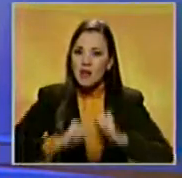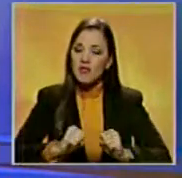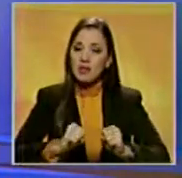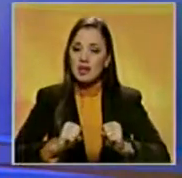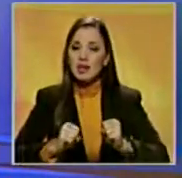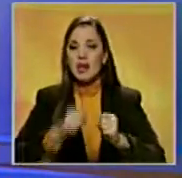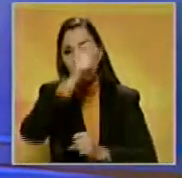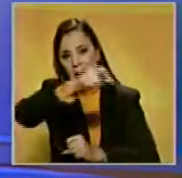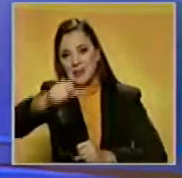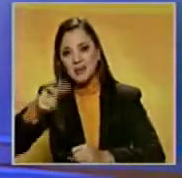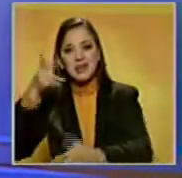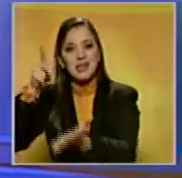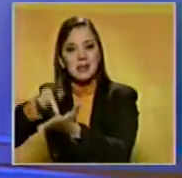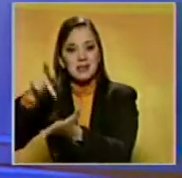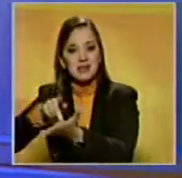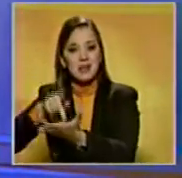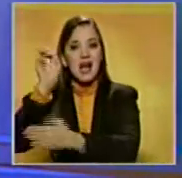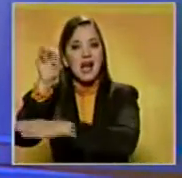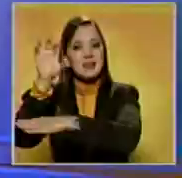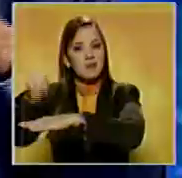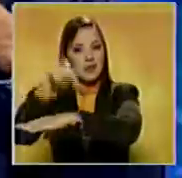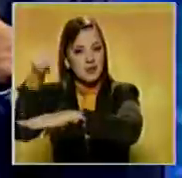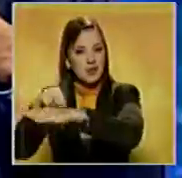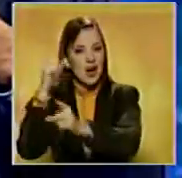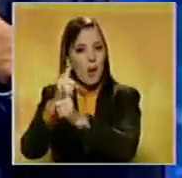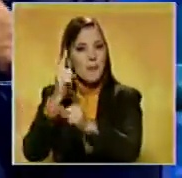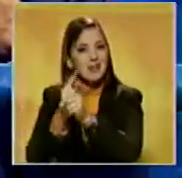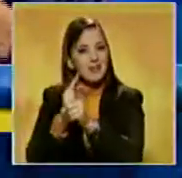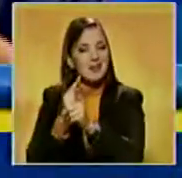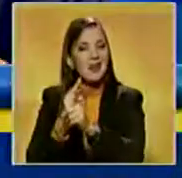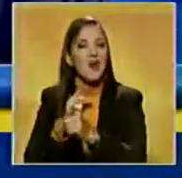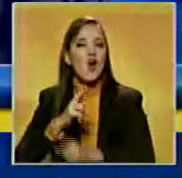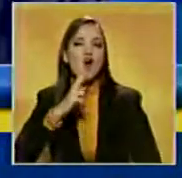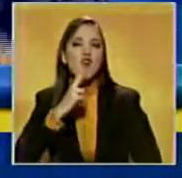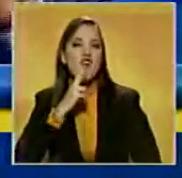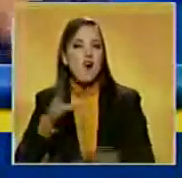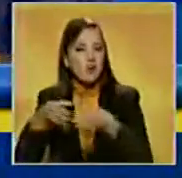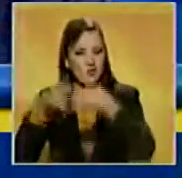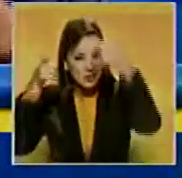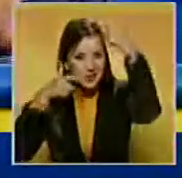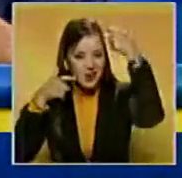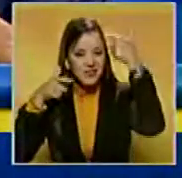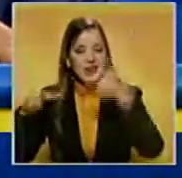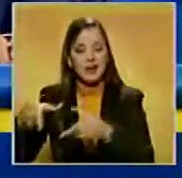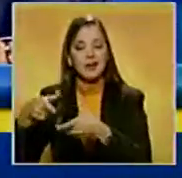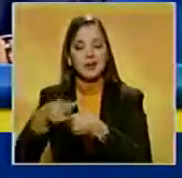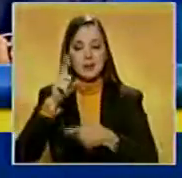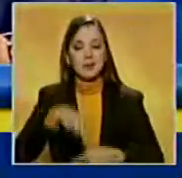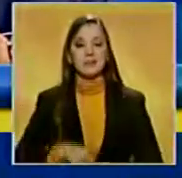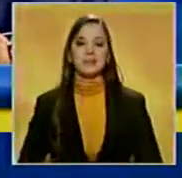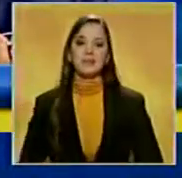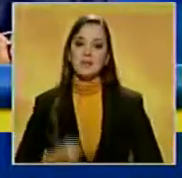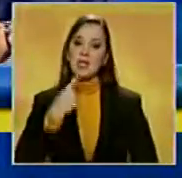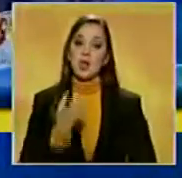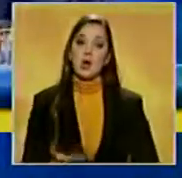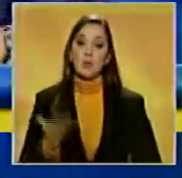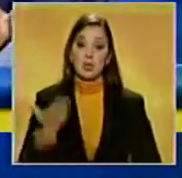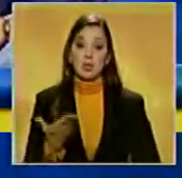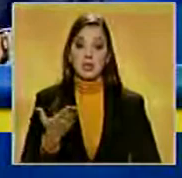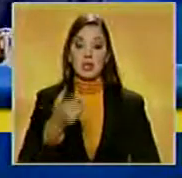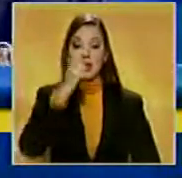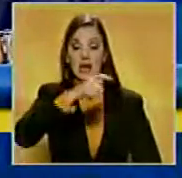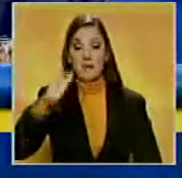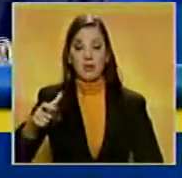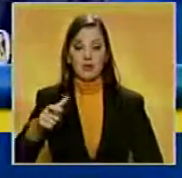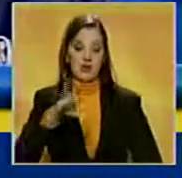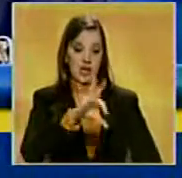democrática en los comicios parlamentarios de este año lo importante de esta primera etapa es fortalecimiento de la unidad este quienes